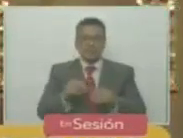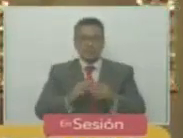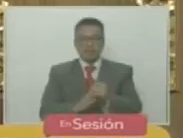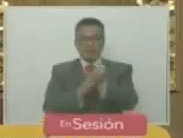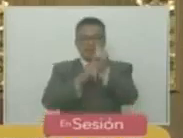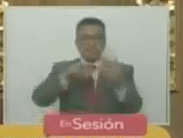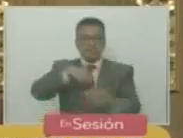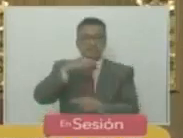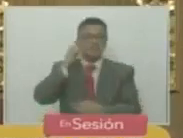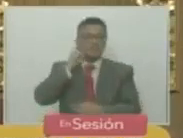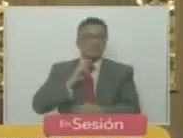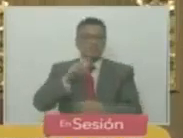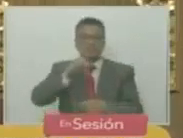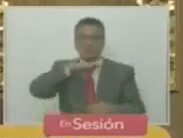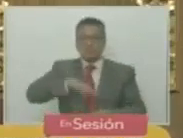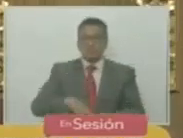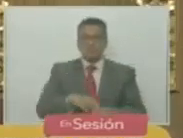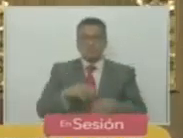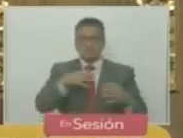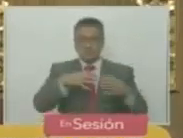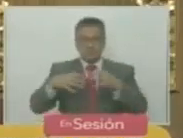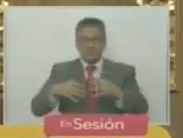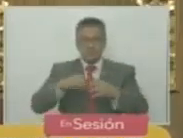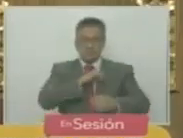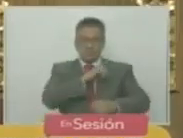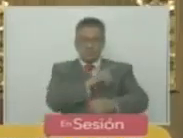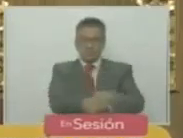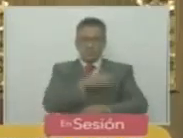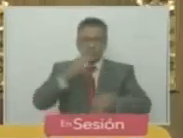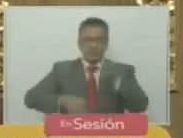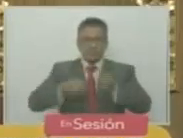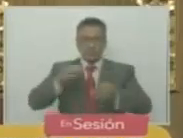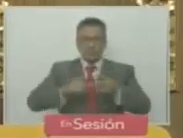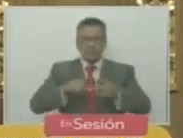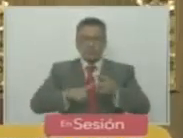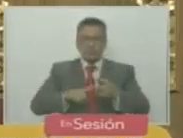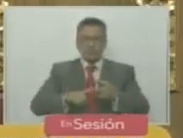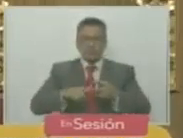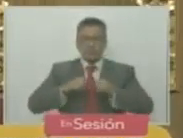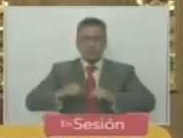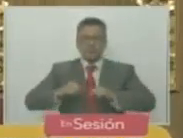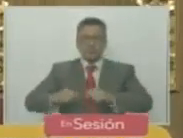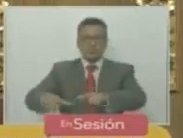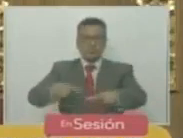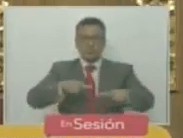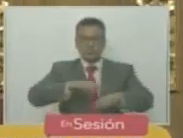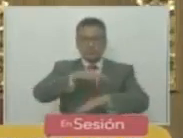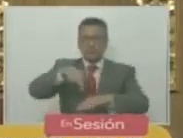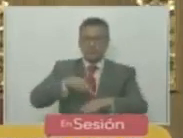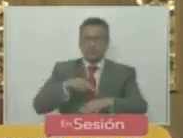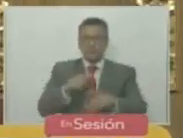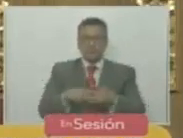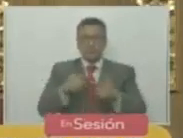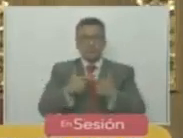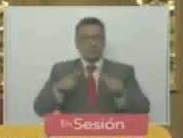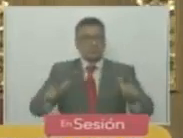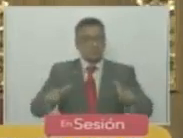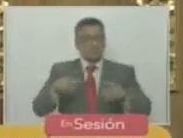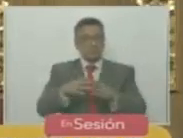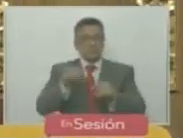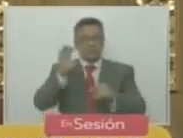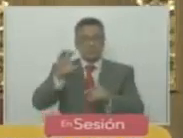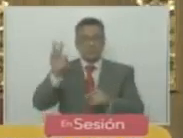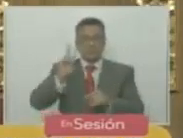e histórico que luchó fervientemente por la justicia, por la soberanía nacional y por la independencia de la